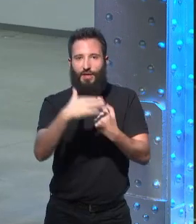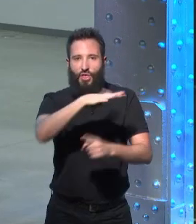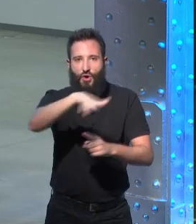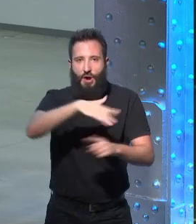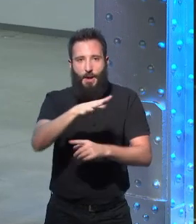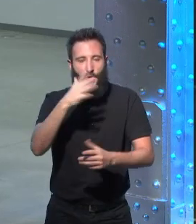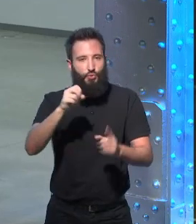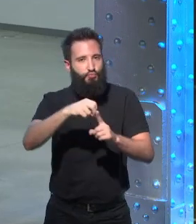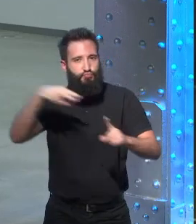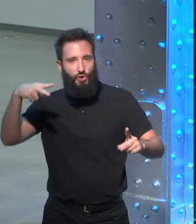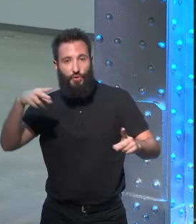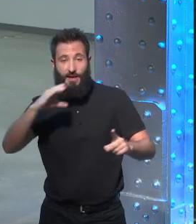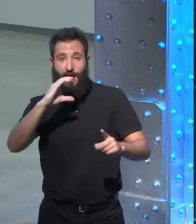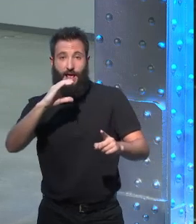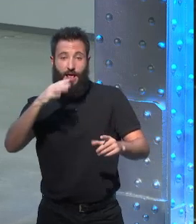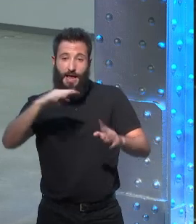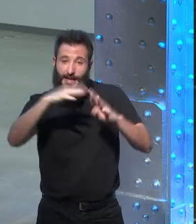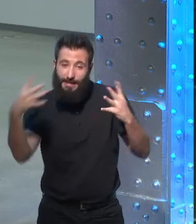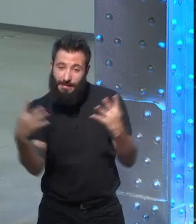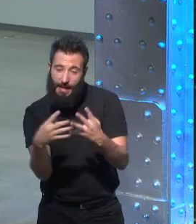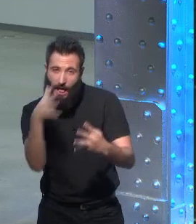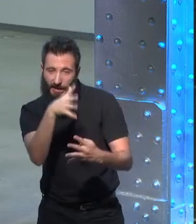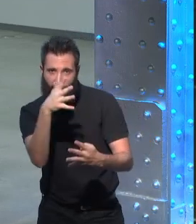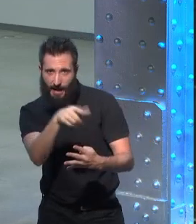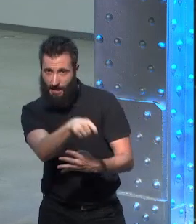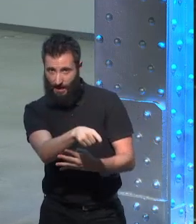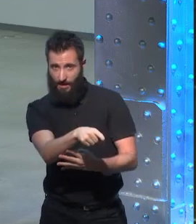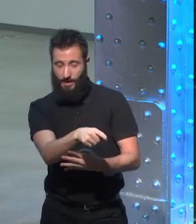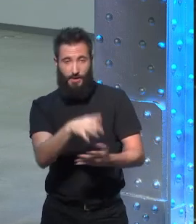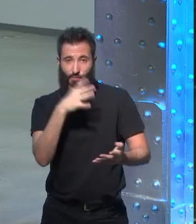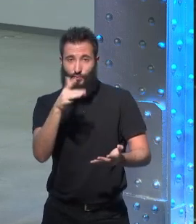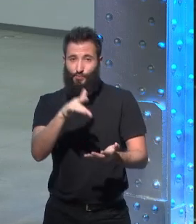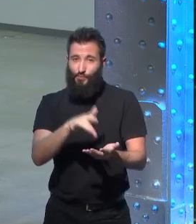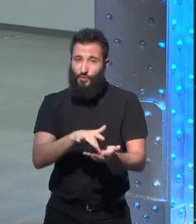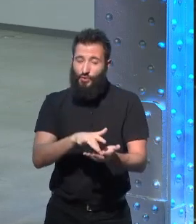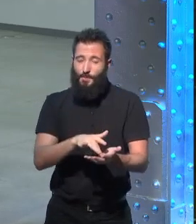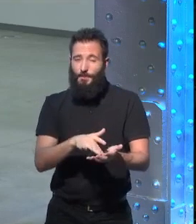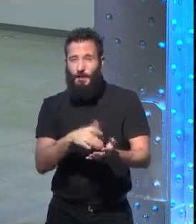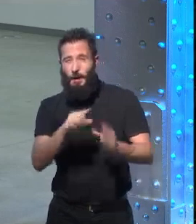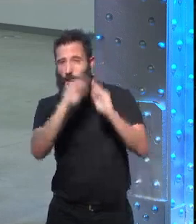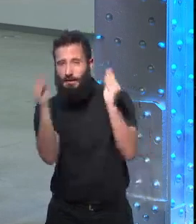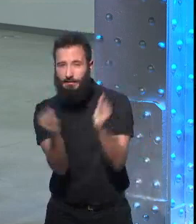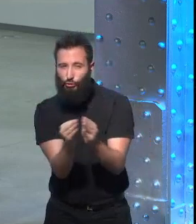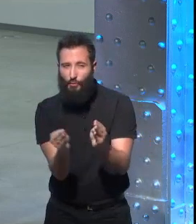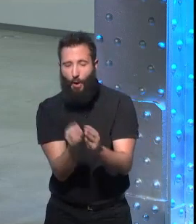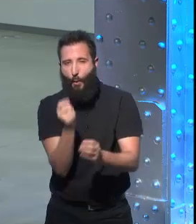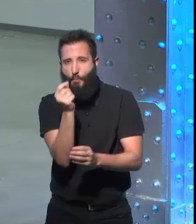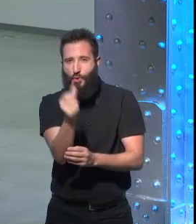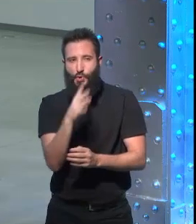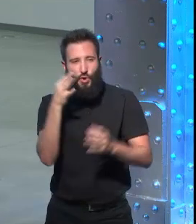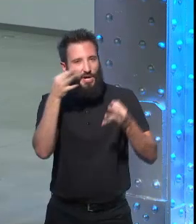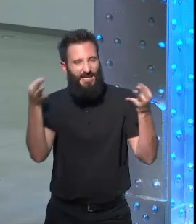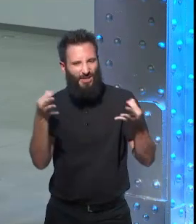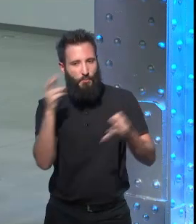vista de la cibercriminalidad, ¿no? Y ahí como es un poco el resumen de esos riesgos que